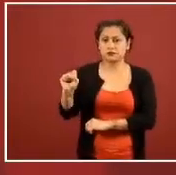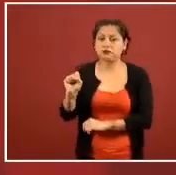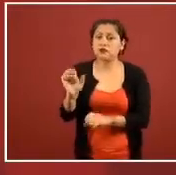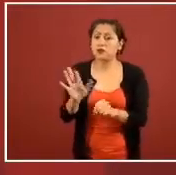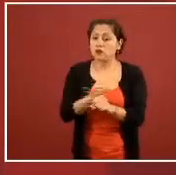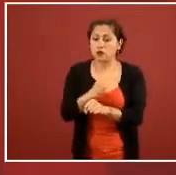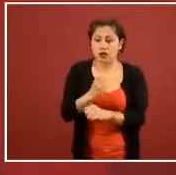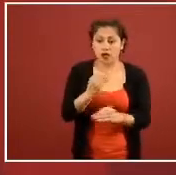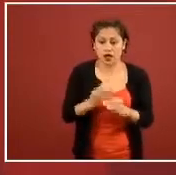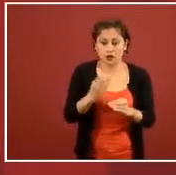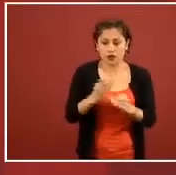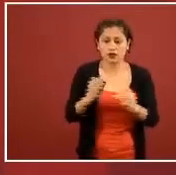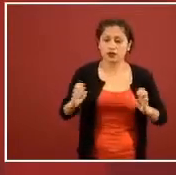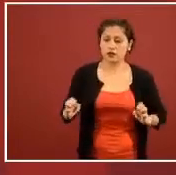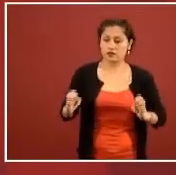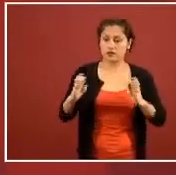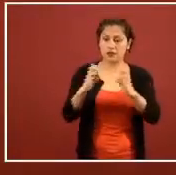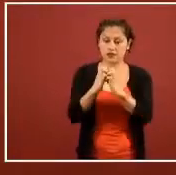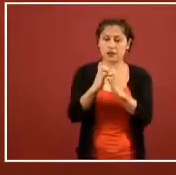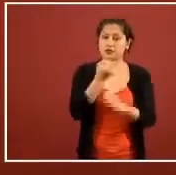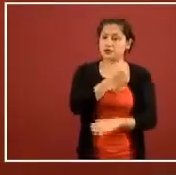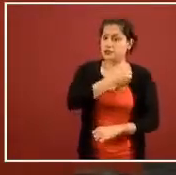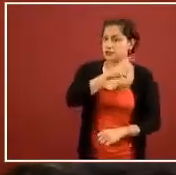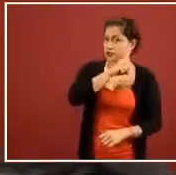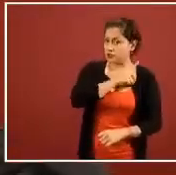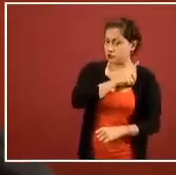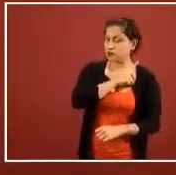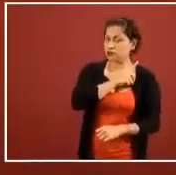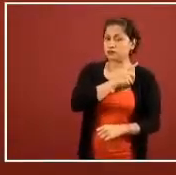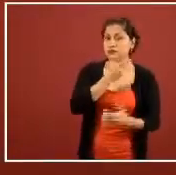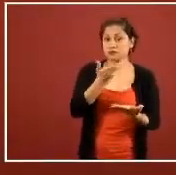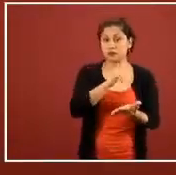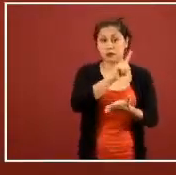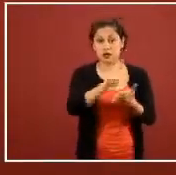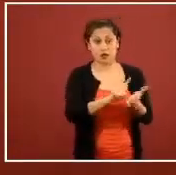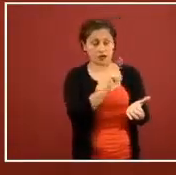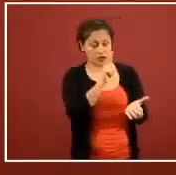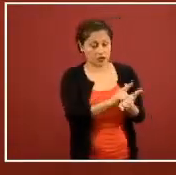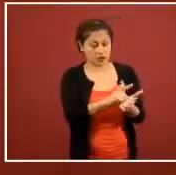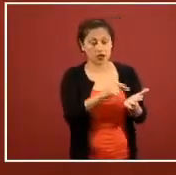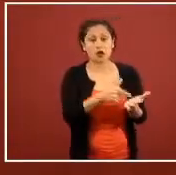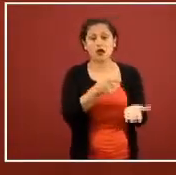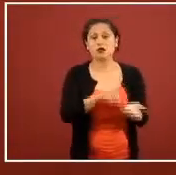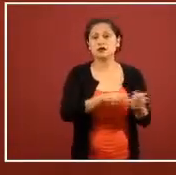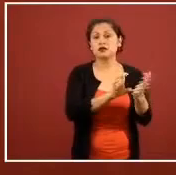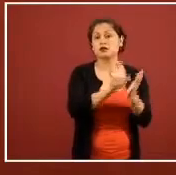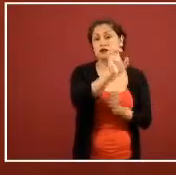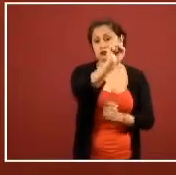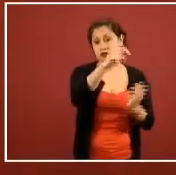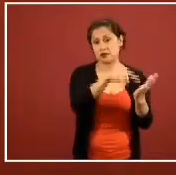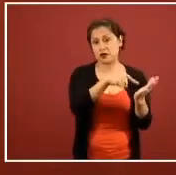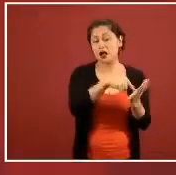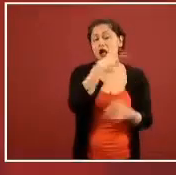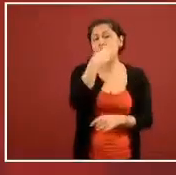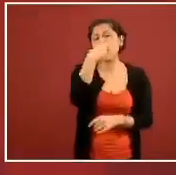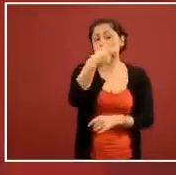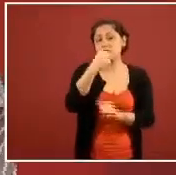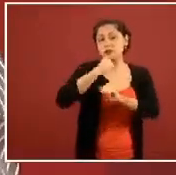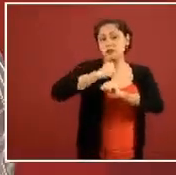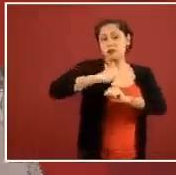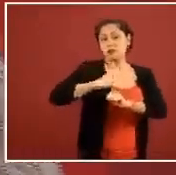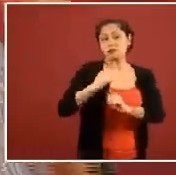sanitaria y por ley, de acuerdo a la Constitución, de hecho, la autoridad